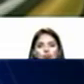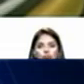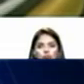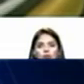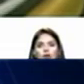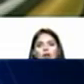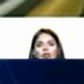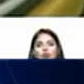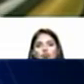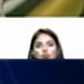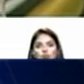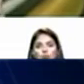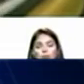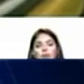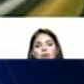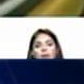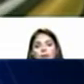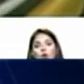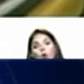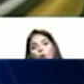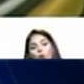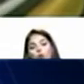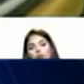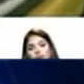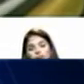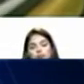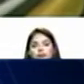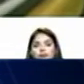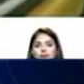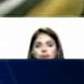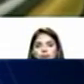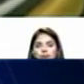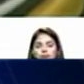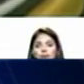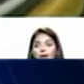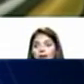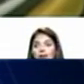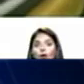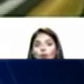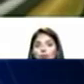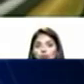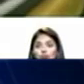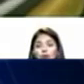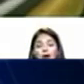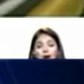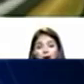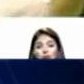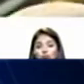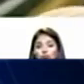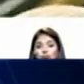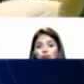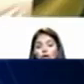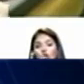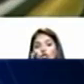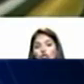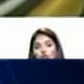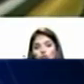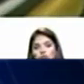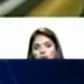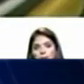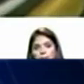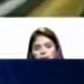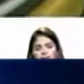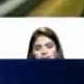las medidas de indulto o amnistía. Esta comisión tendrá una duración de 12 meses.